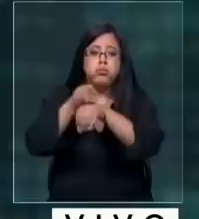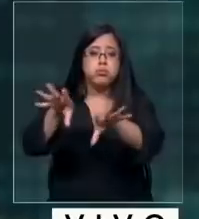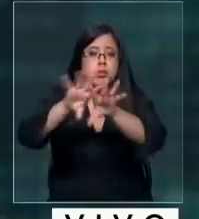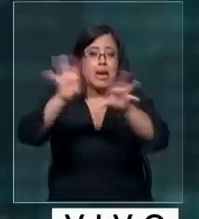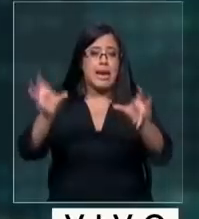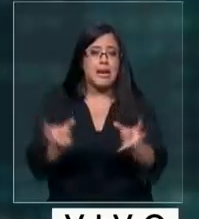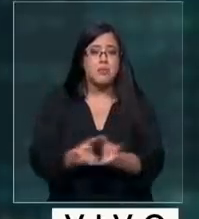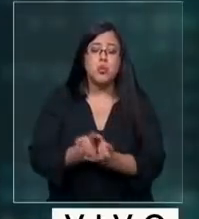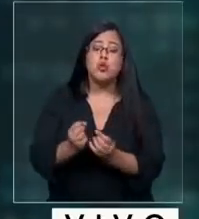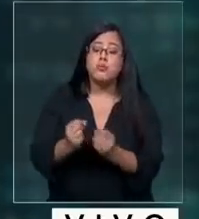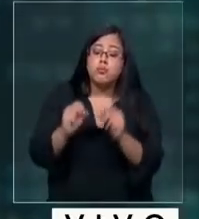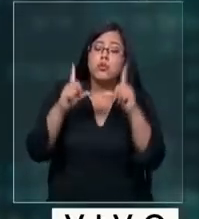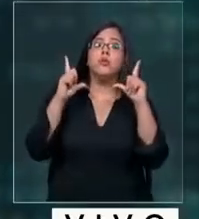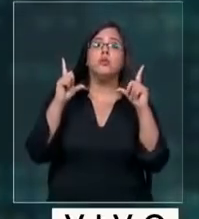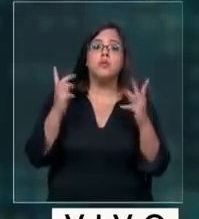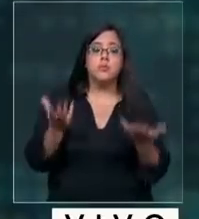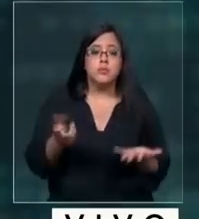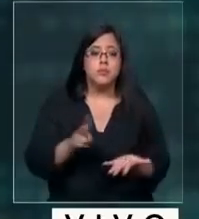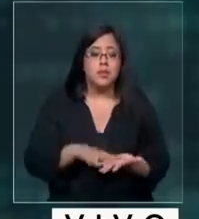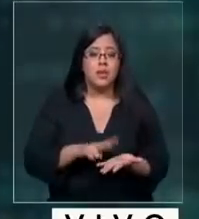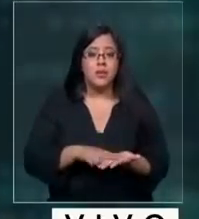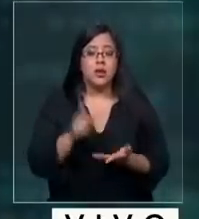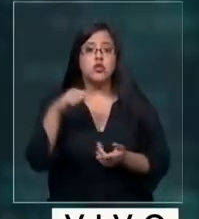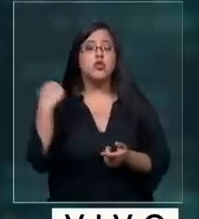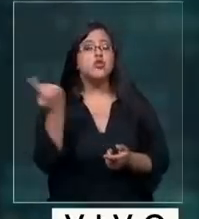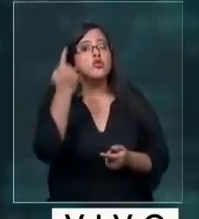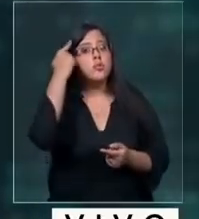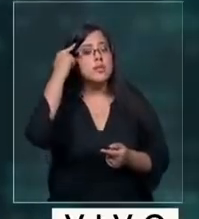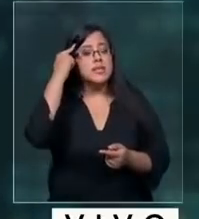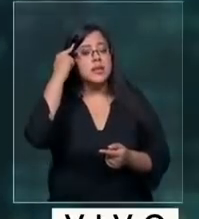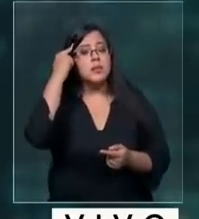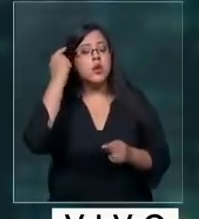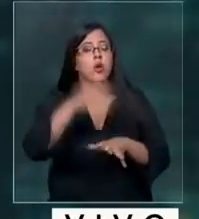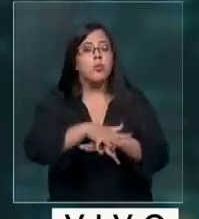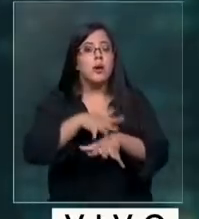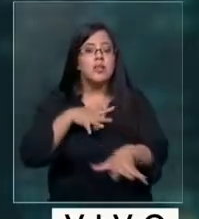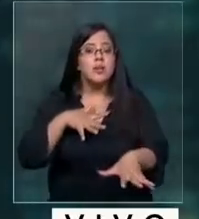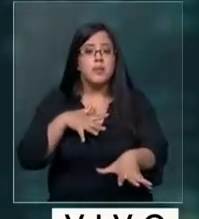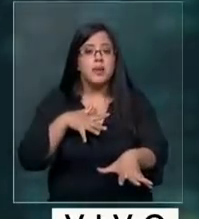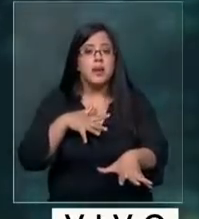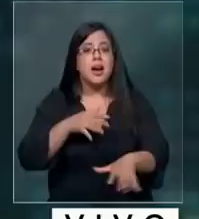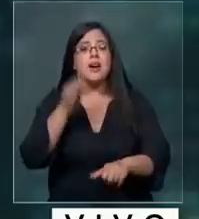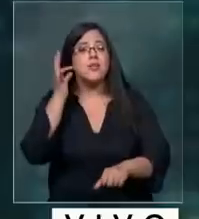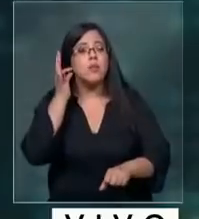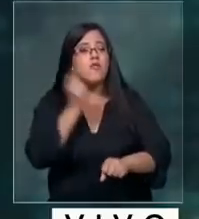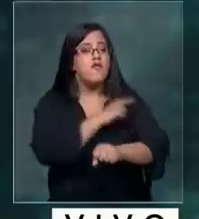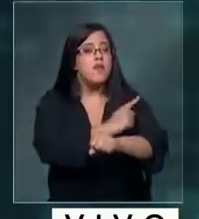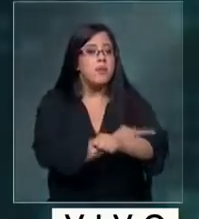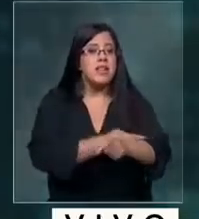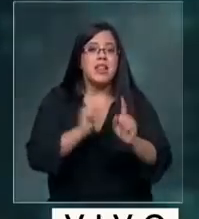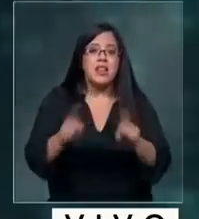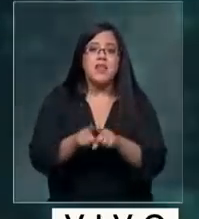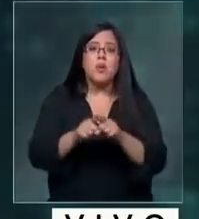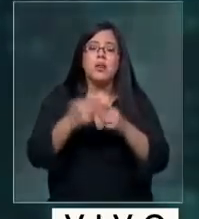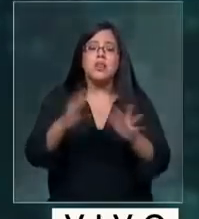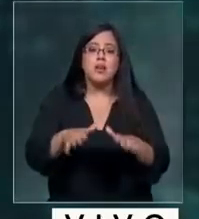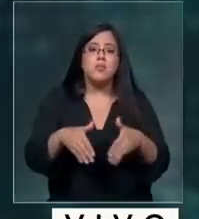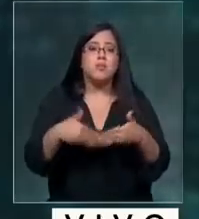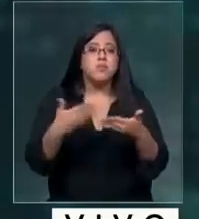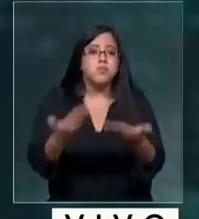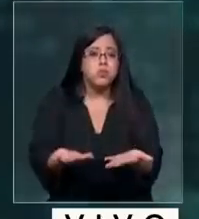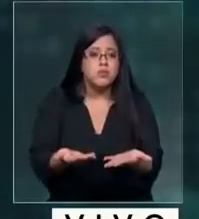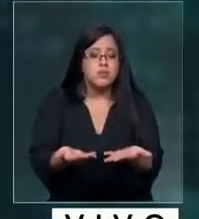nosotras creemos que es importante para nosotros en particular como asamblea feminista plurinacional que también se le dé un carácter respecto al proceso constituyente